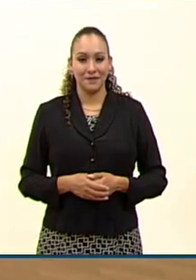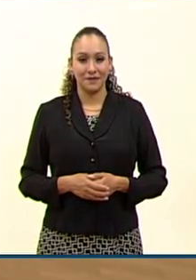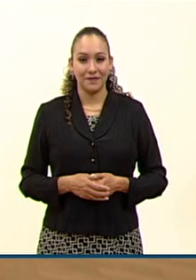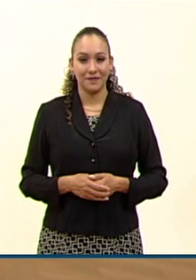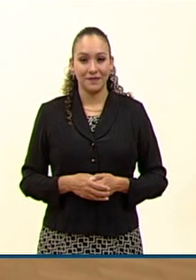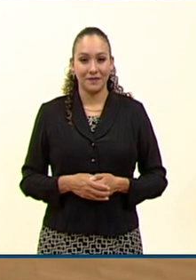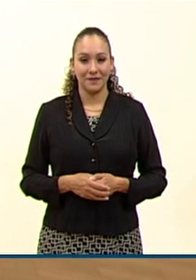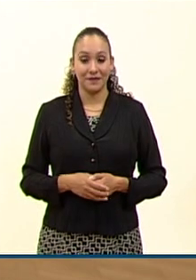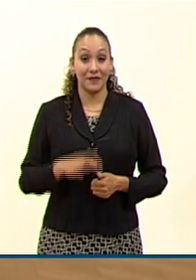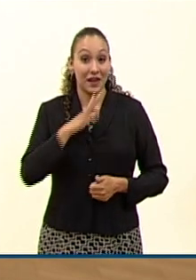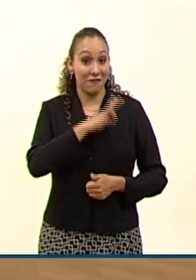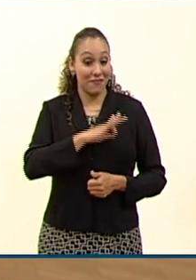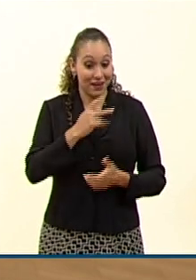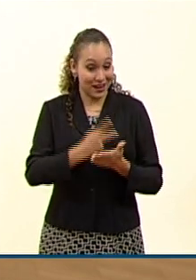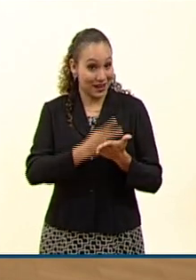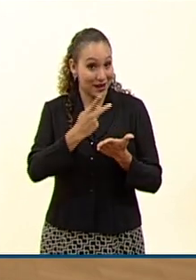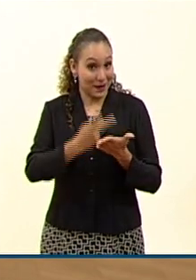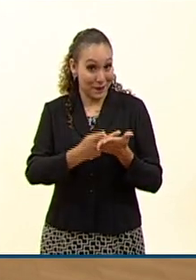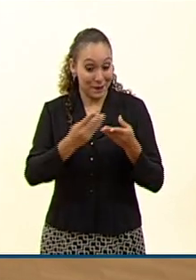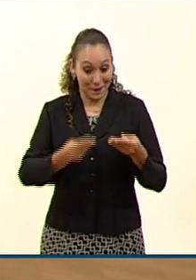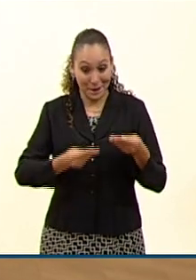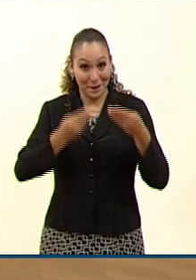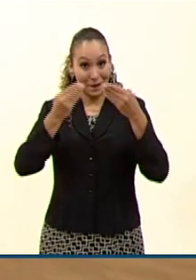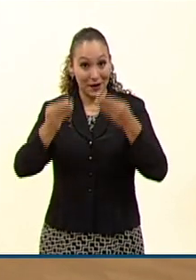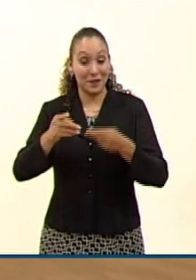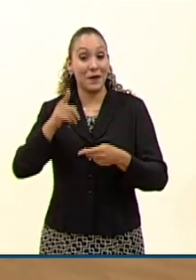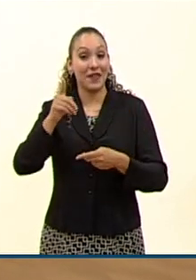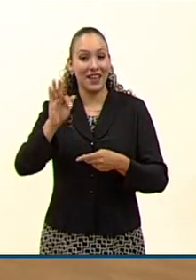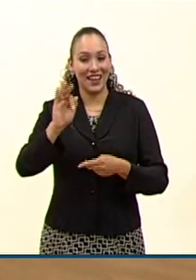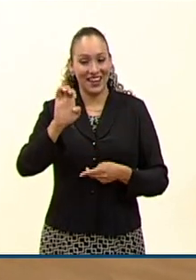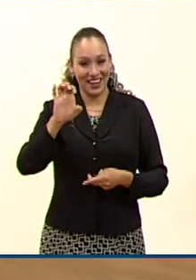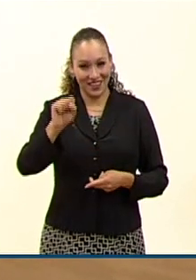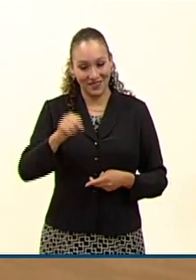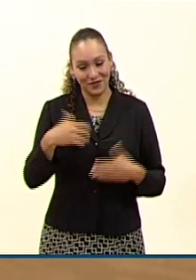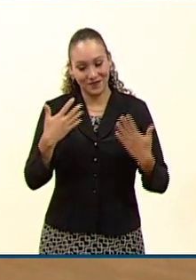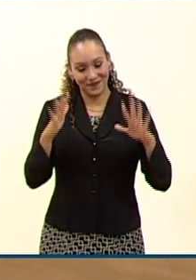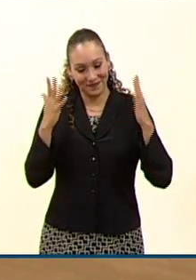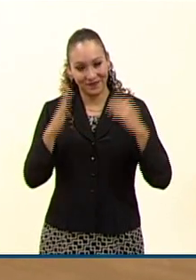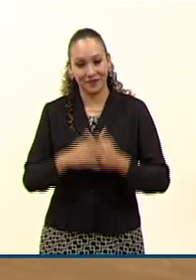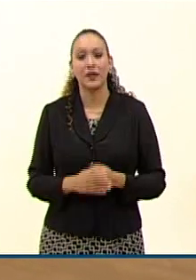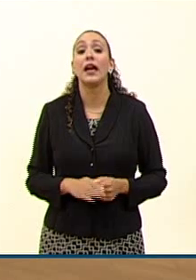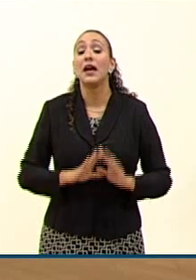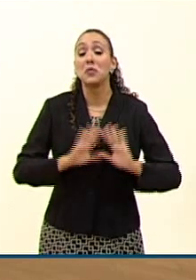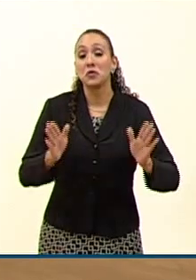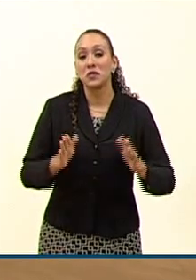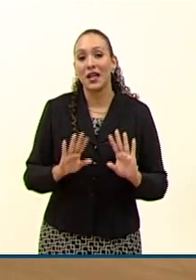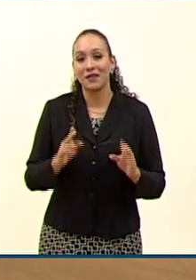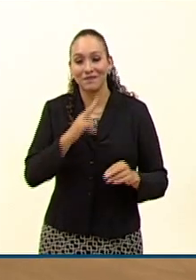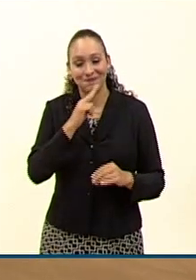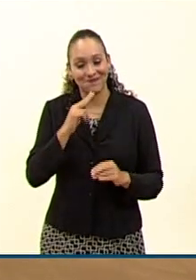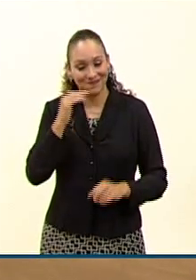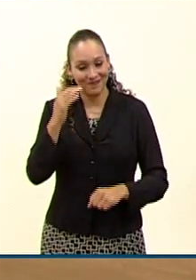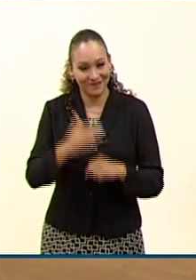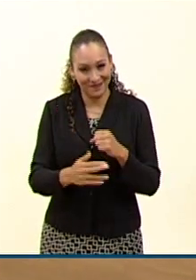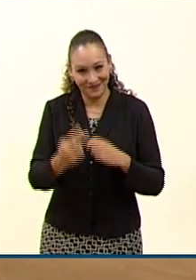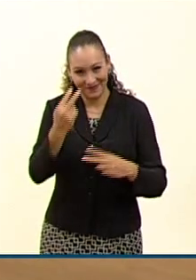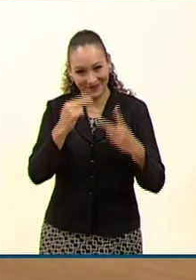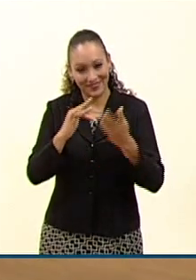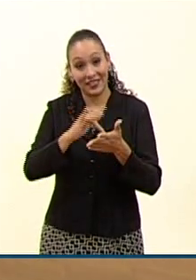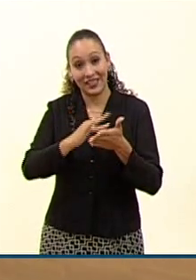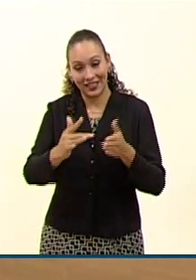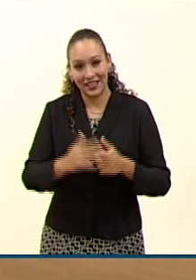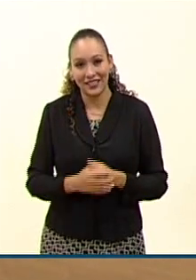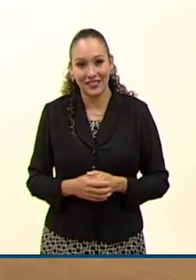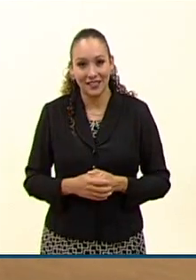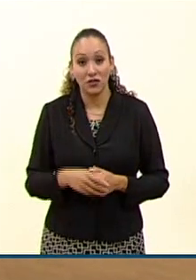Felicidades por este premio a la egresada de la FES Zacatlán de la UNAM. Y es así como llegamos al final de este espacio, como siempre agradeciendo su compañía e invitándole